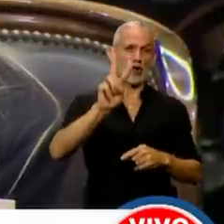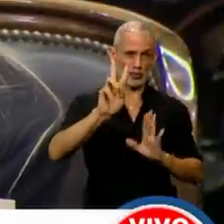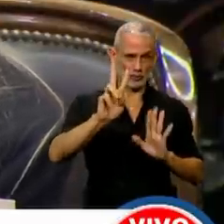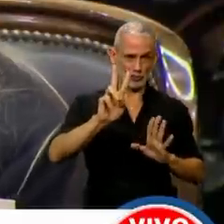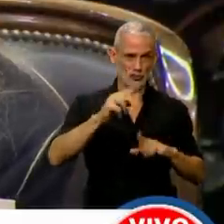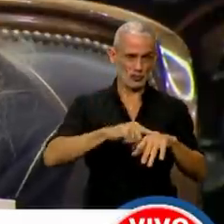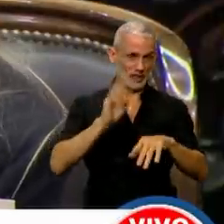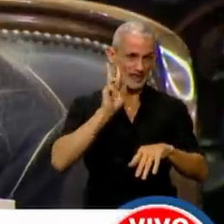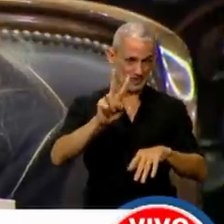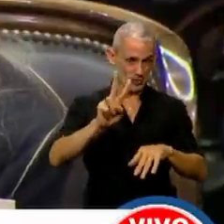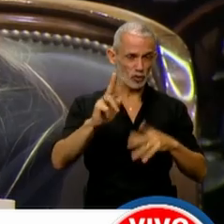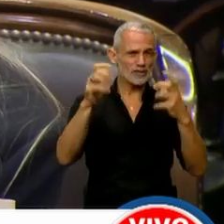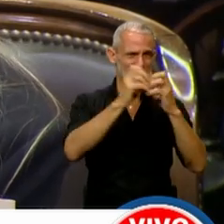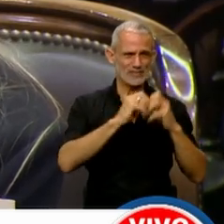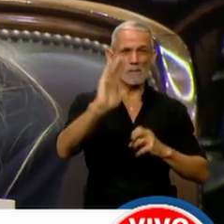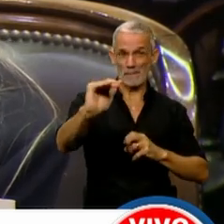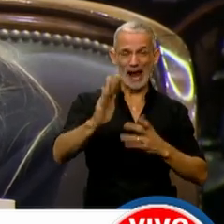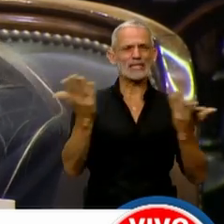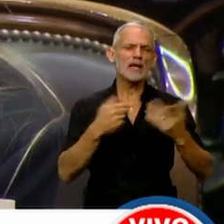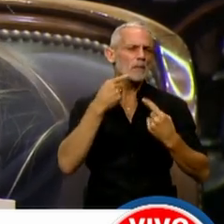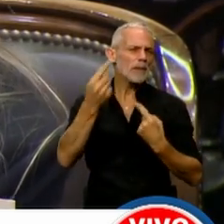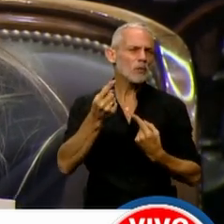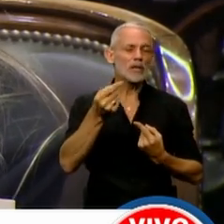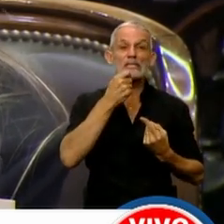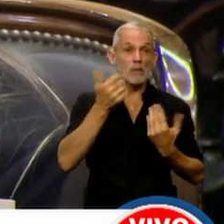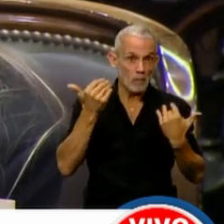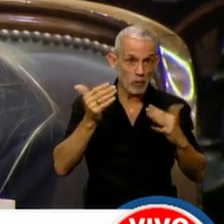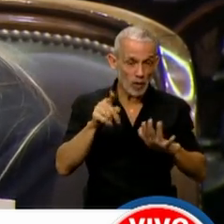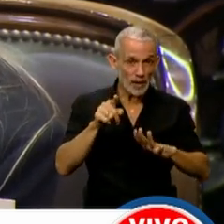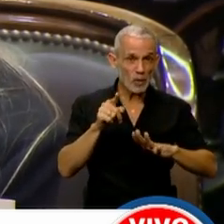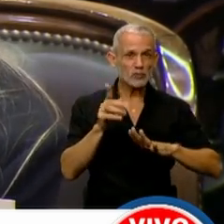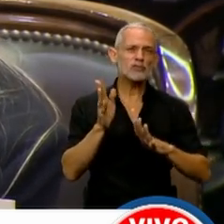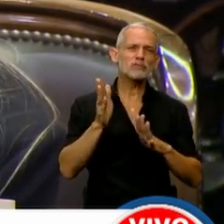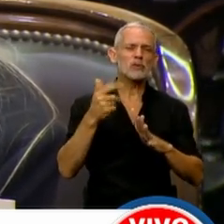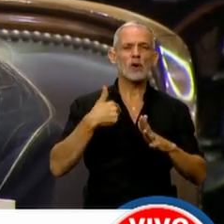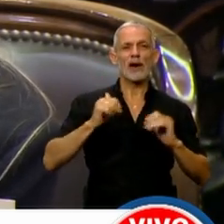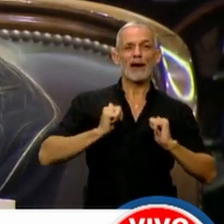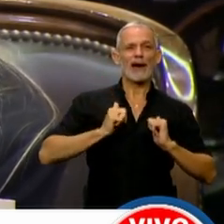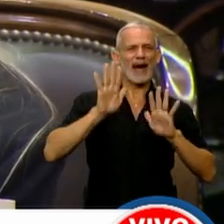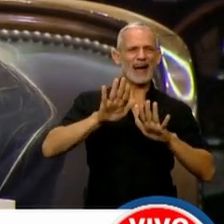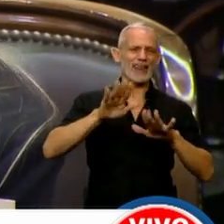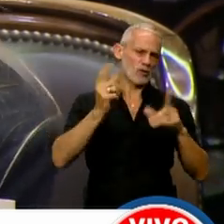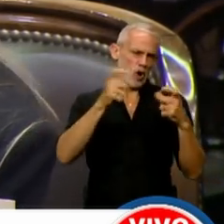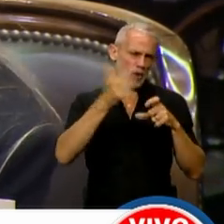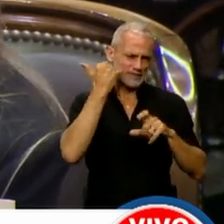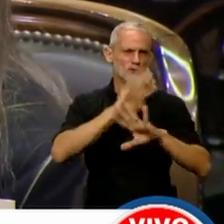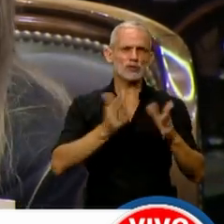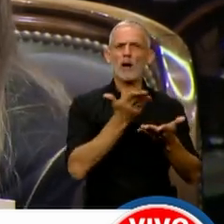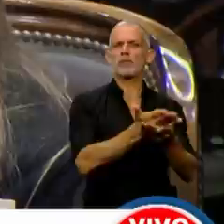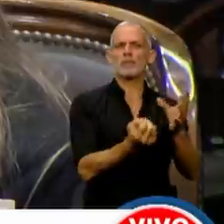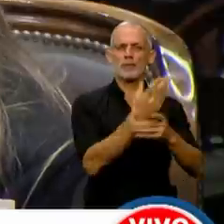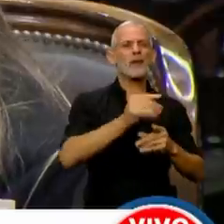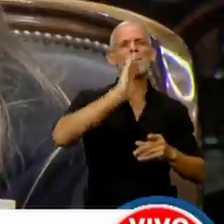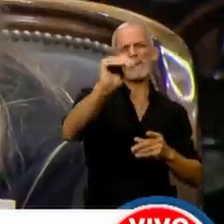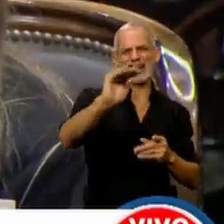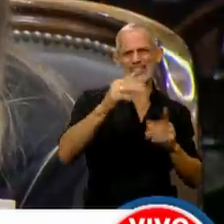horas entonces simplemente preguntarle si podemos en lugar de quedarnos después la comisión se está emplazada a hacerlo el